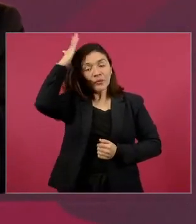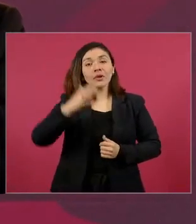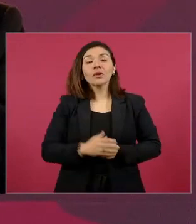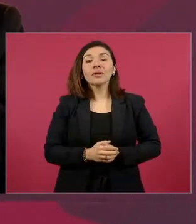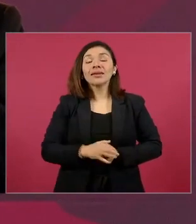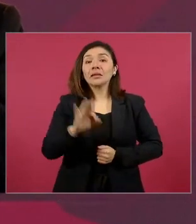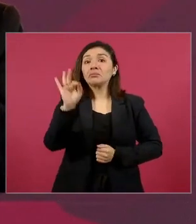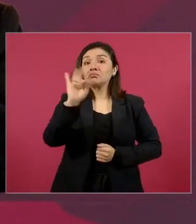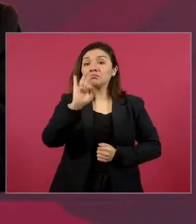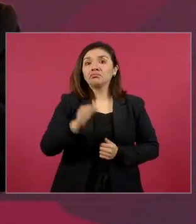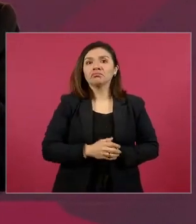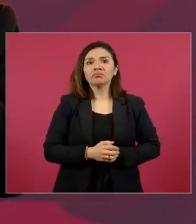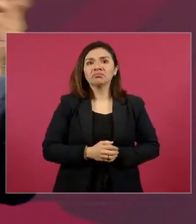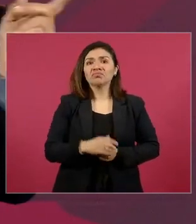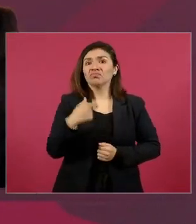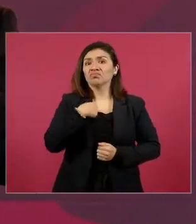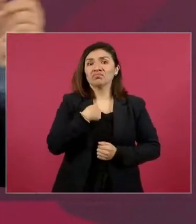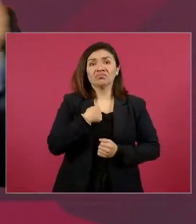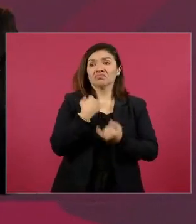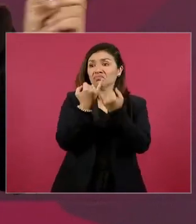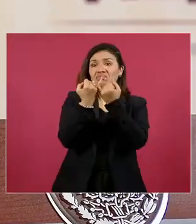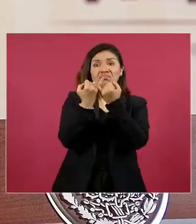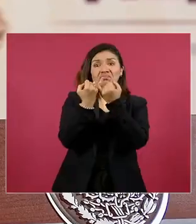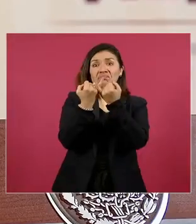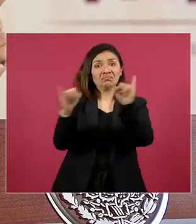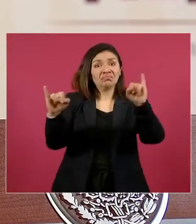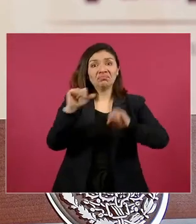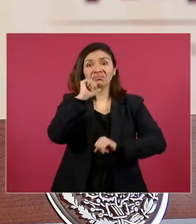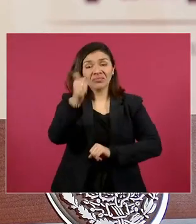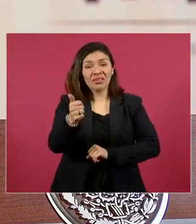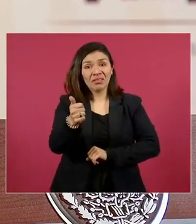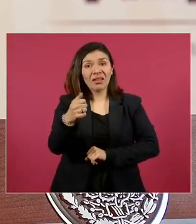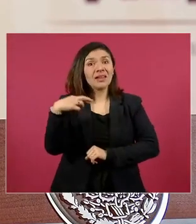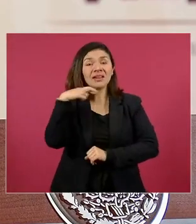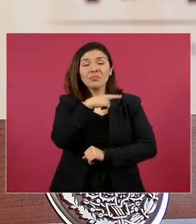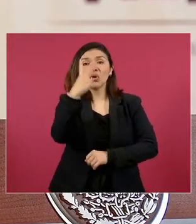inauguramos en 2 años y medio el aeropuerto